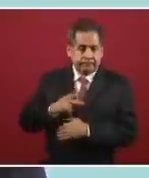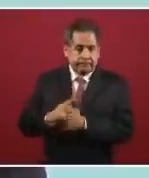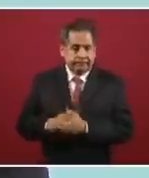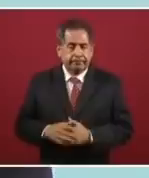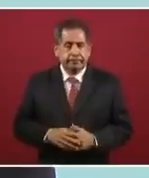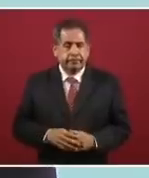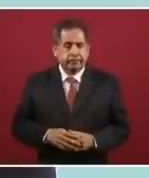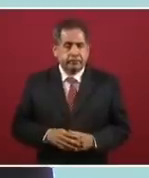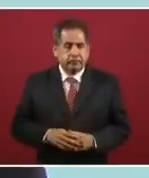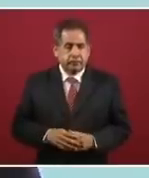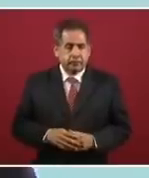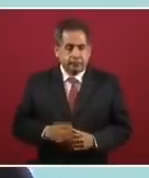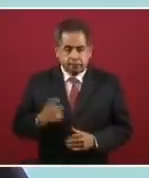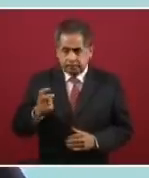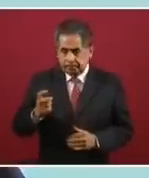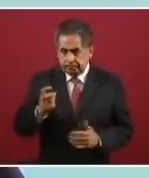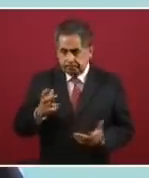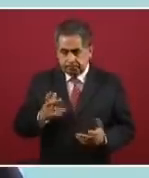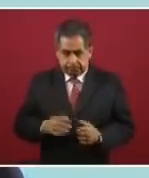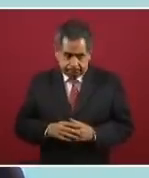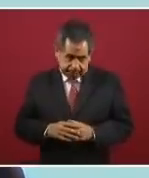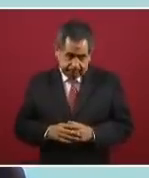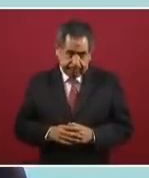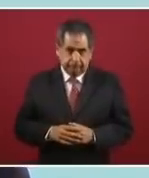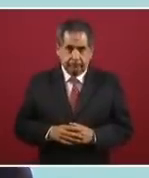Como resultado de ello,